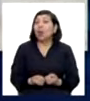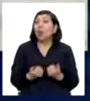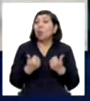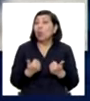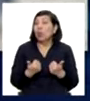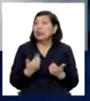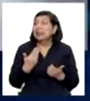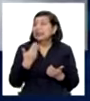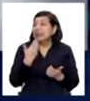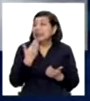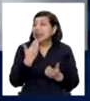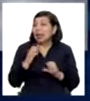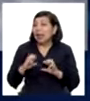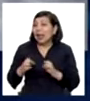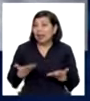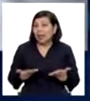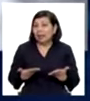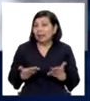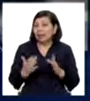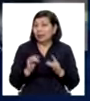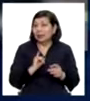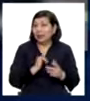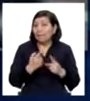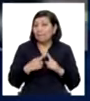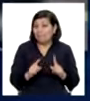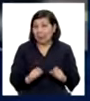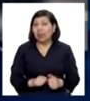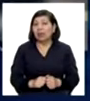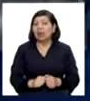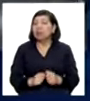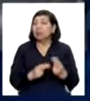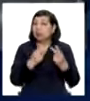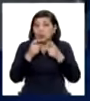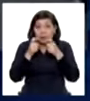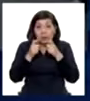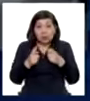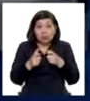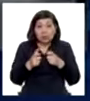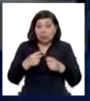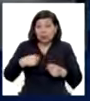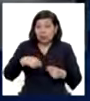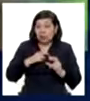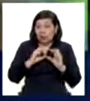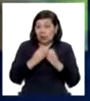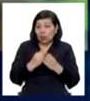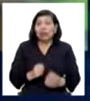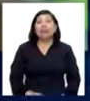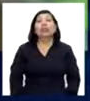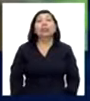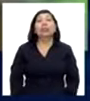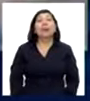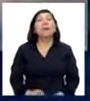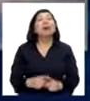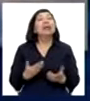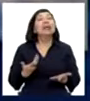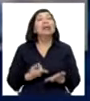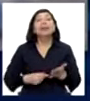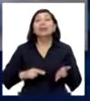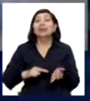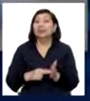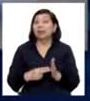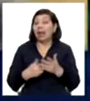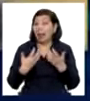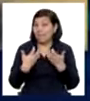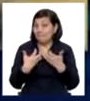las buenas prácticas que realizan las entidades prestadoras bajo la supervisión de nosotros, del organismo regulador. Vale decir,